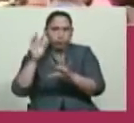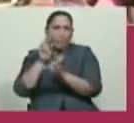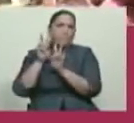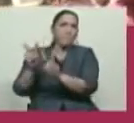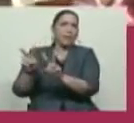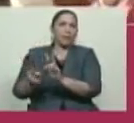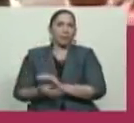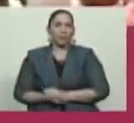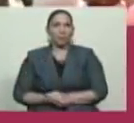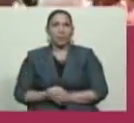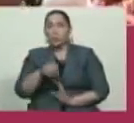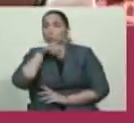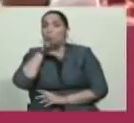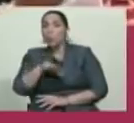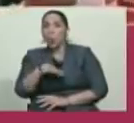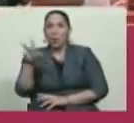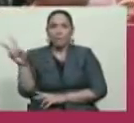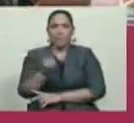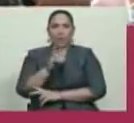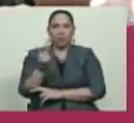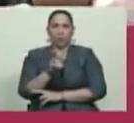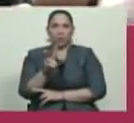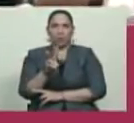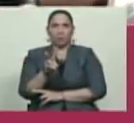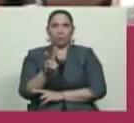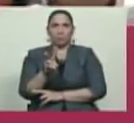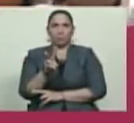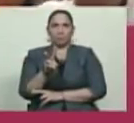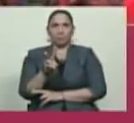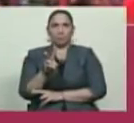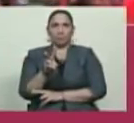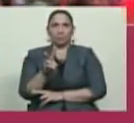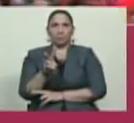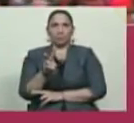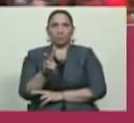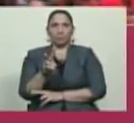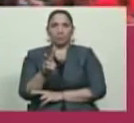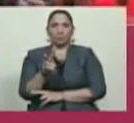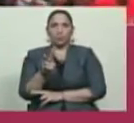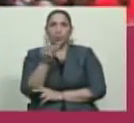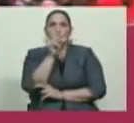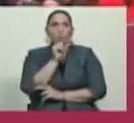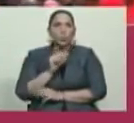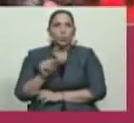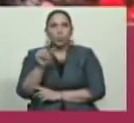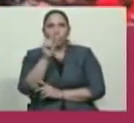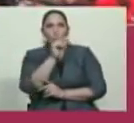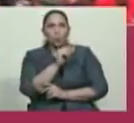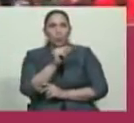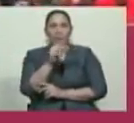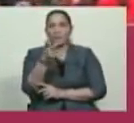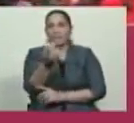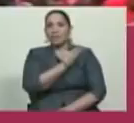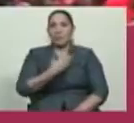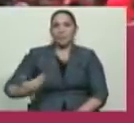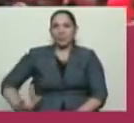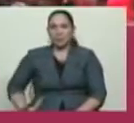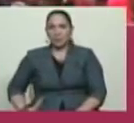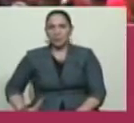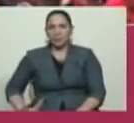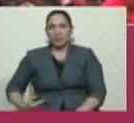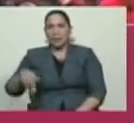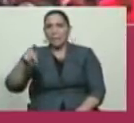en la historia de venezuela a través del twitter el vicepresidente pensó